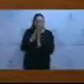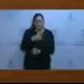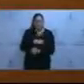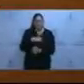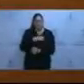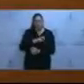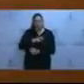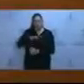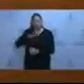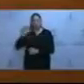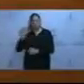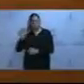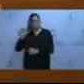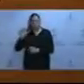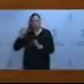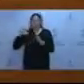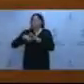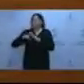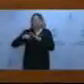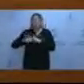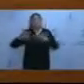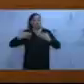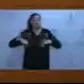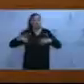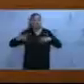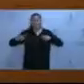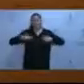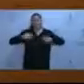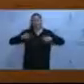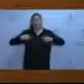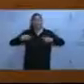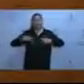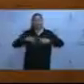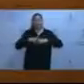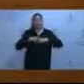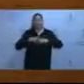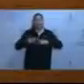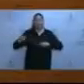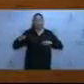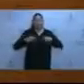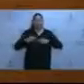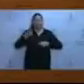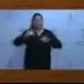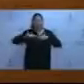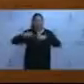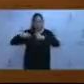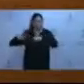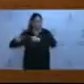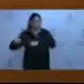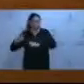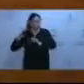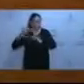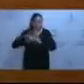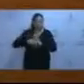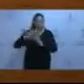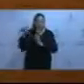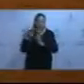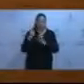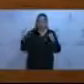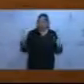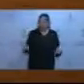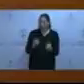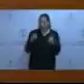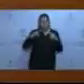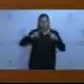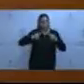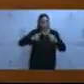la mera gestión ordinaria y comercialización de activos. Esto significa que no puede realizar nuevas actuaciones y,